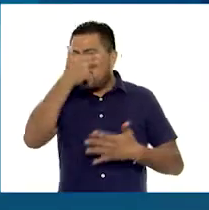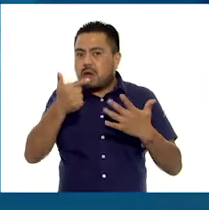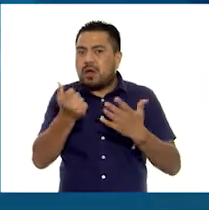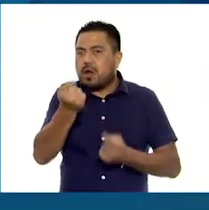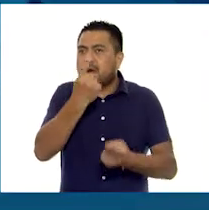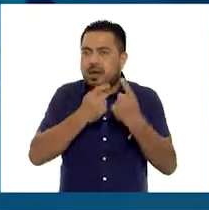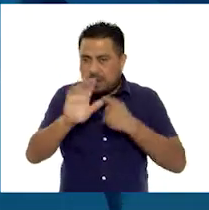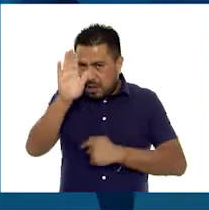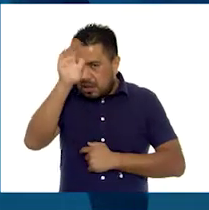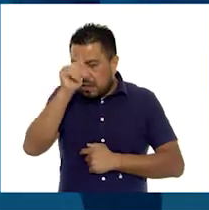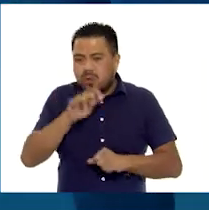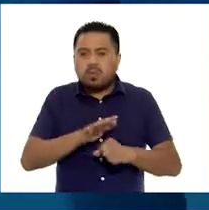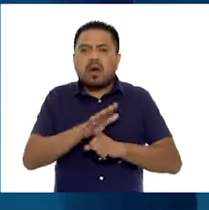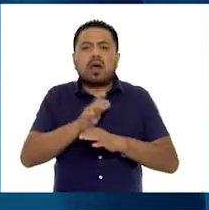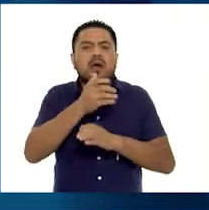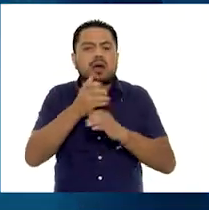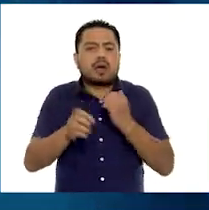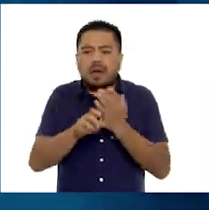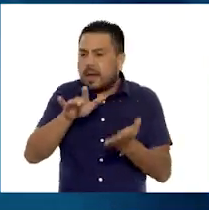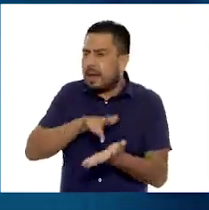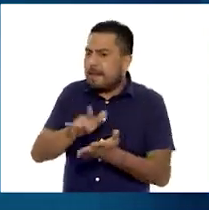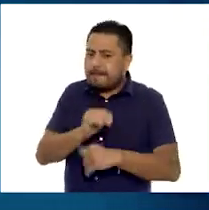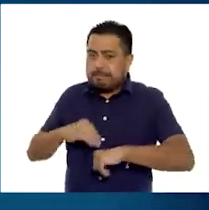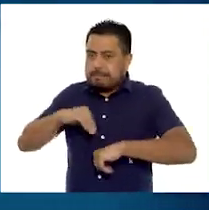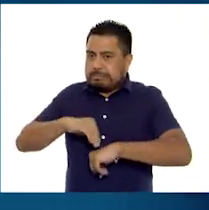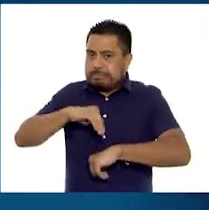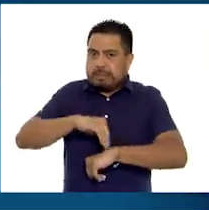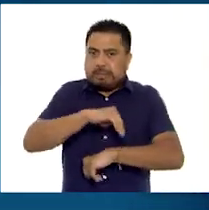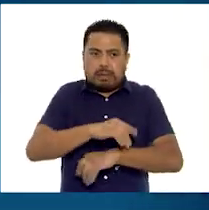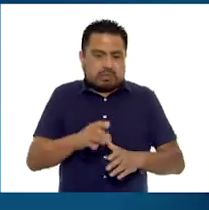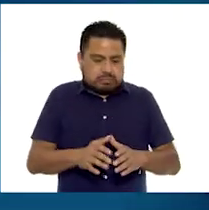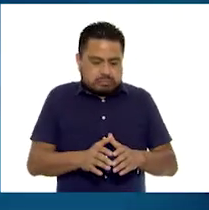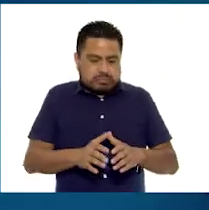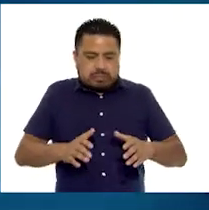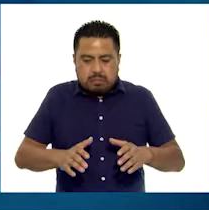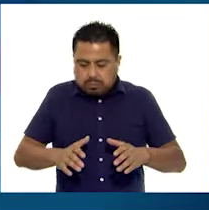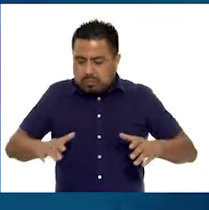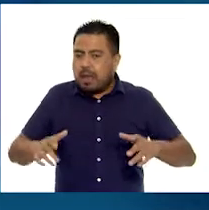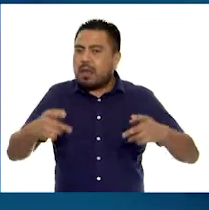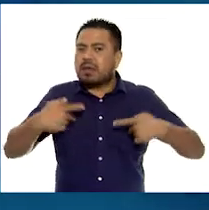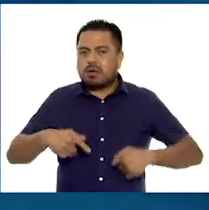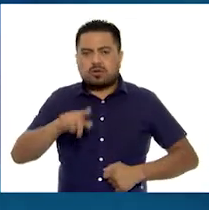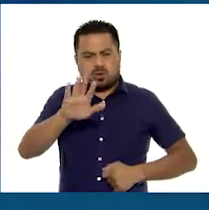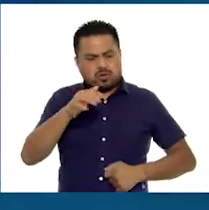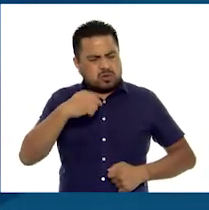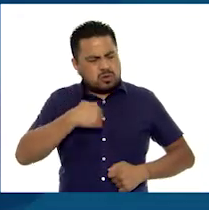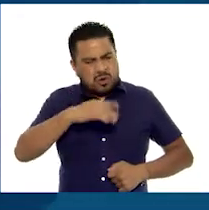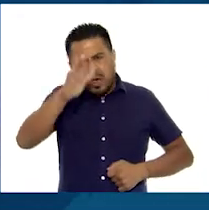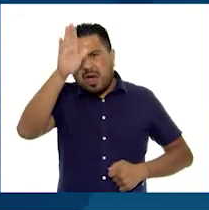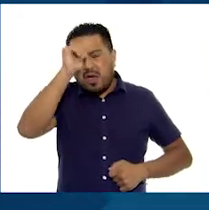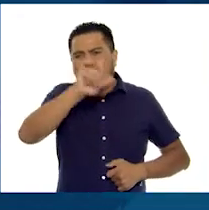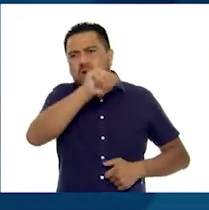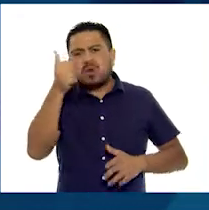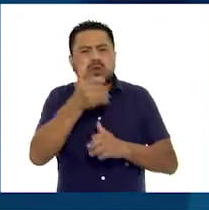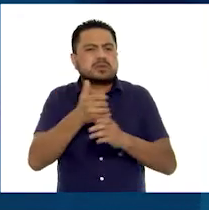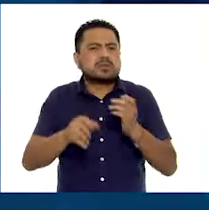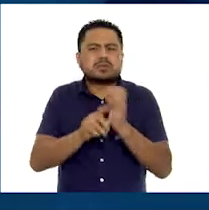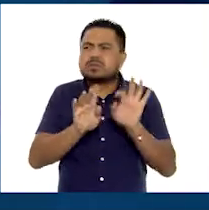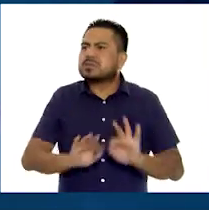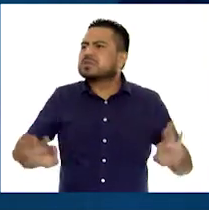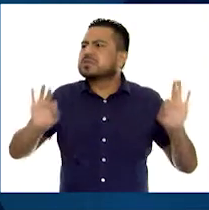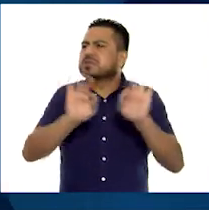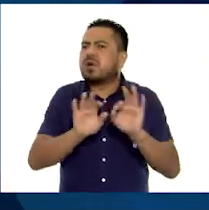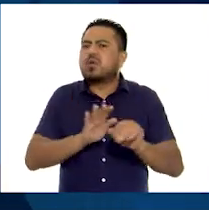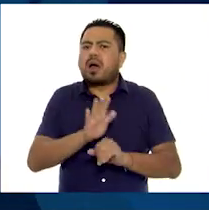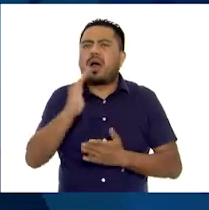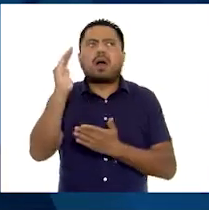que factores contribuyen al aumento de la población pues yo recuerdo que otro factor importante es la